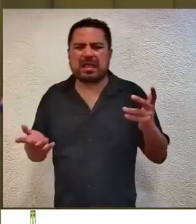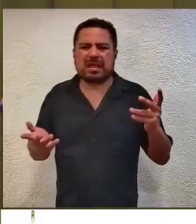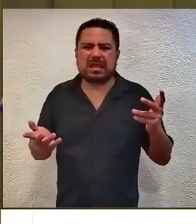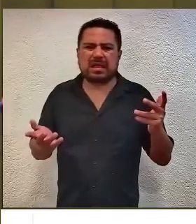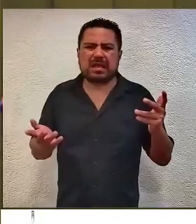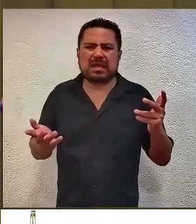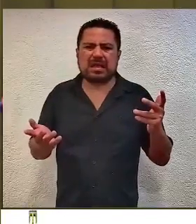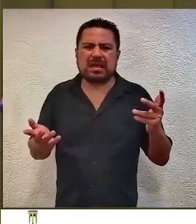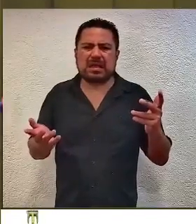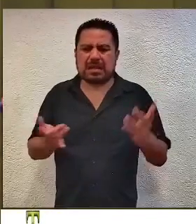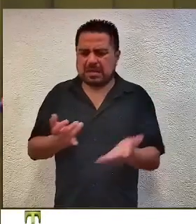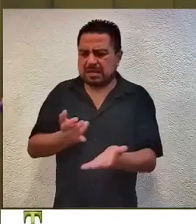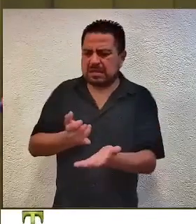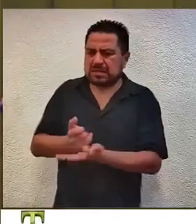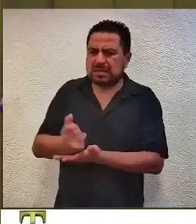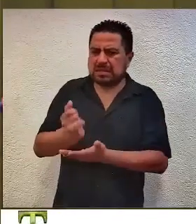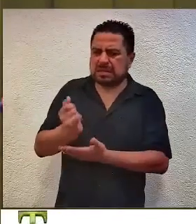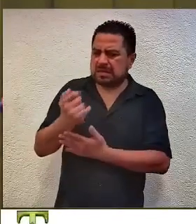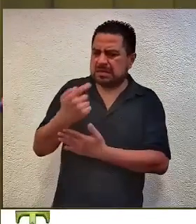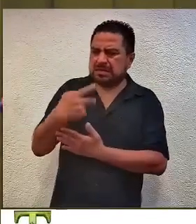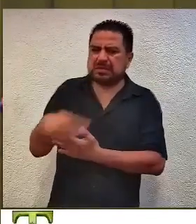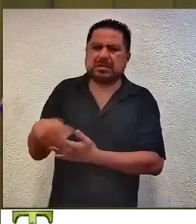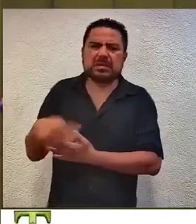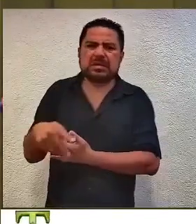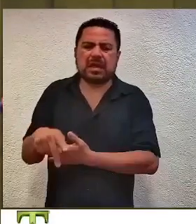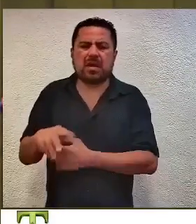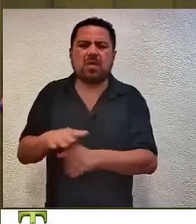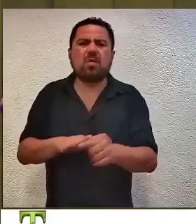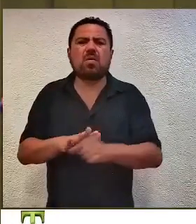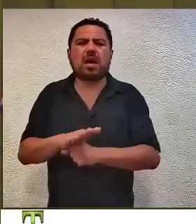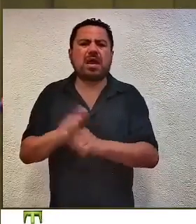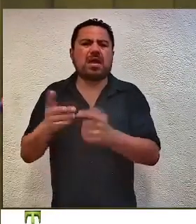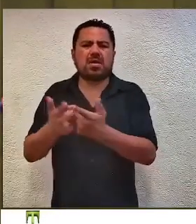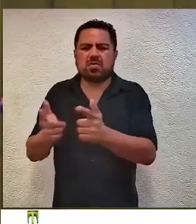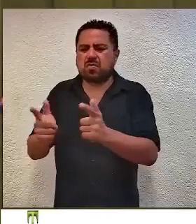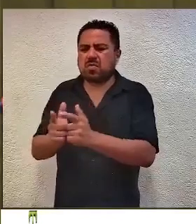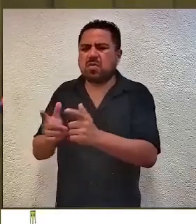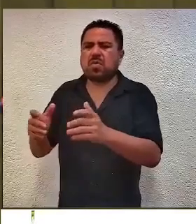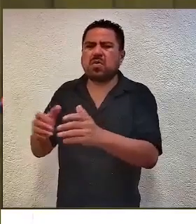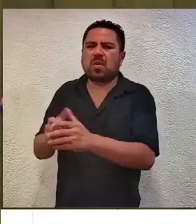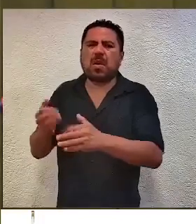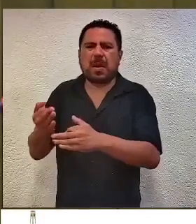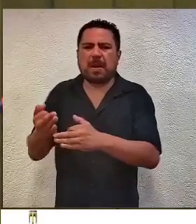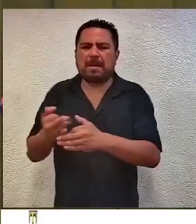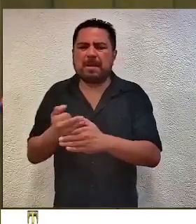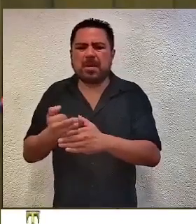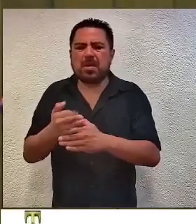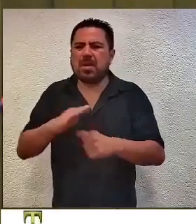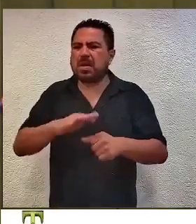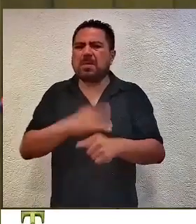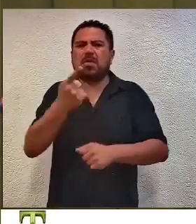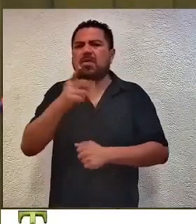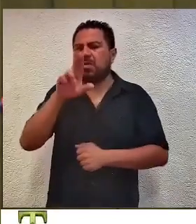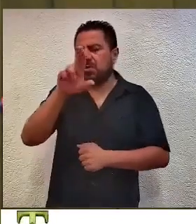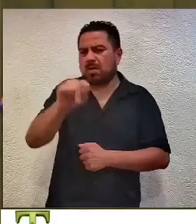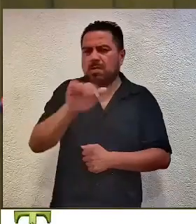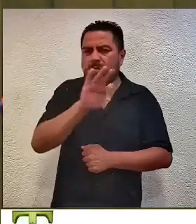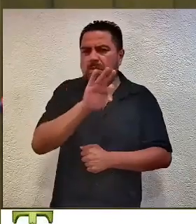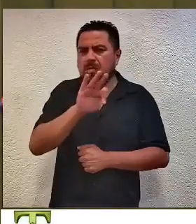la autodeterminación del partido de Morena, porque no